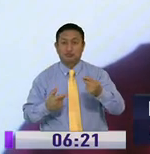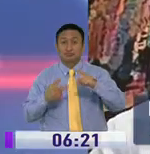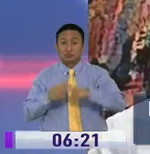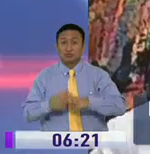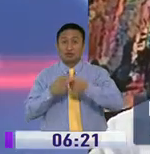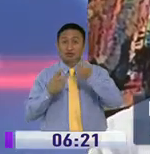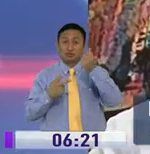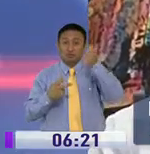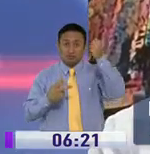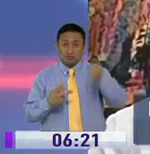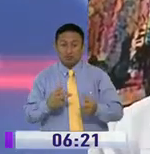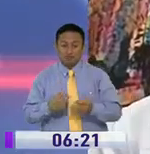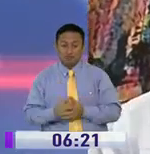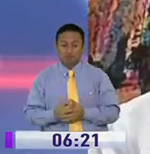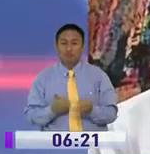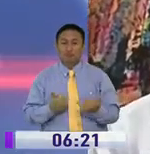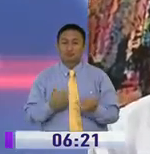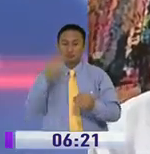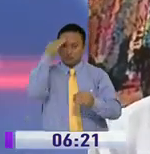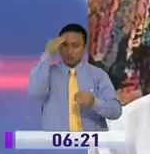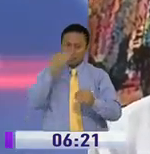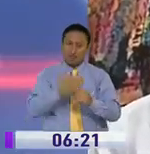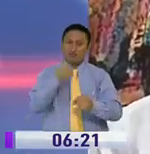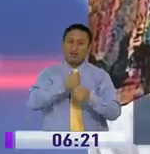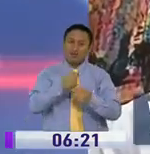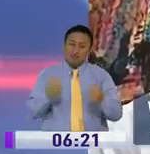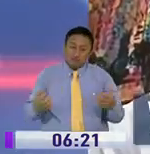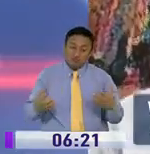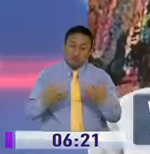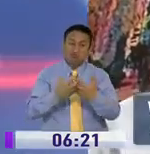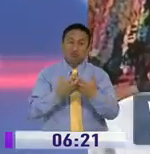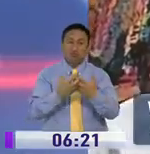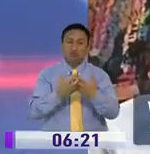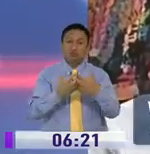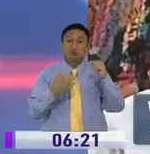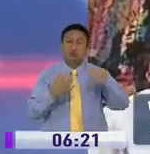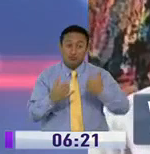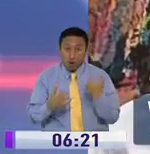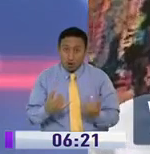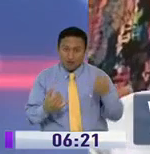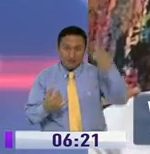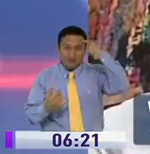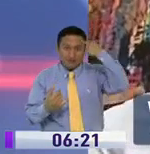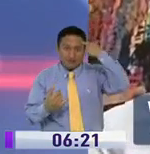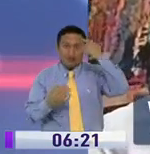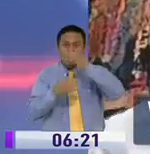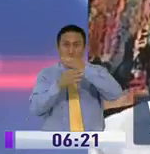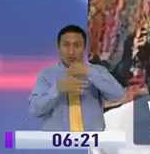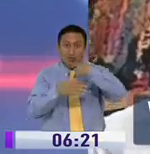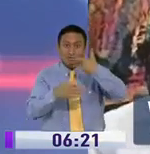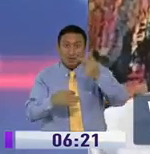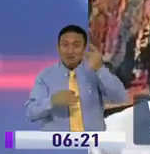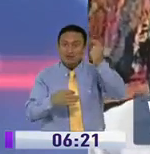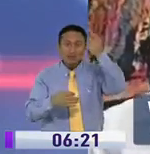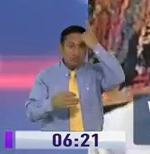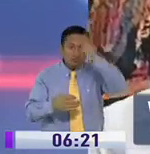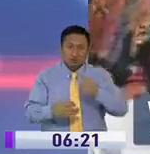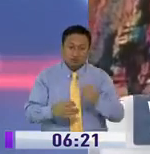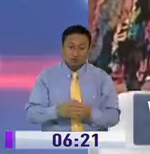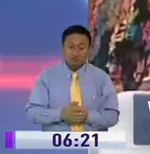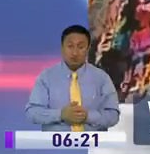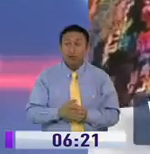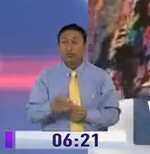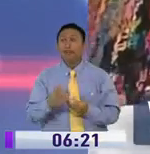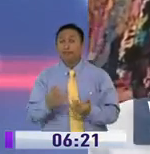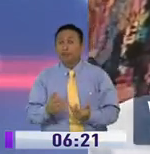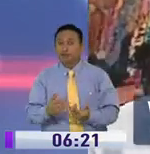Ejecutivo. Es momento de trabajar de la mano, es un momento de usar el cerebro y de tomar decisiones rápidas. No podemos perder